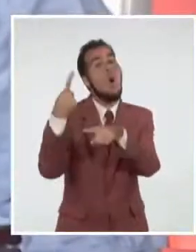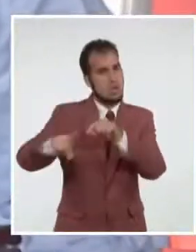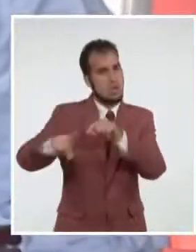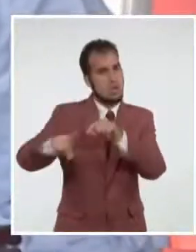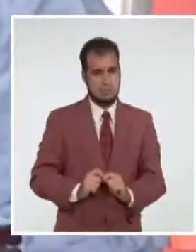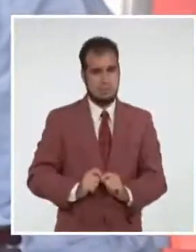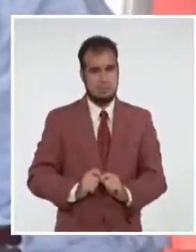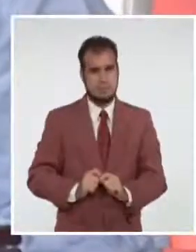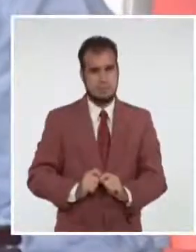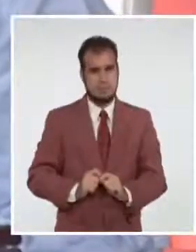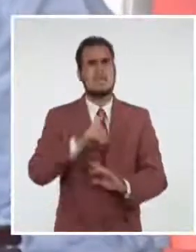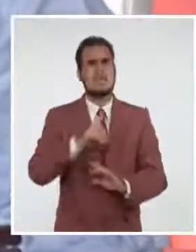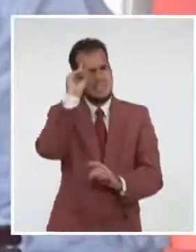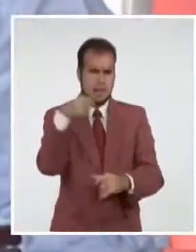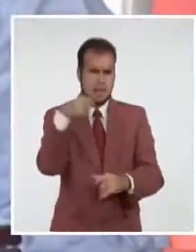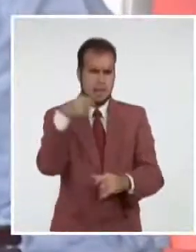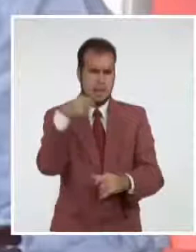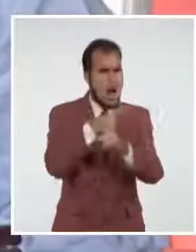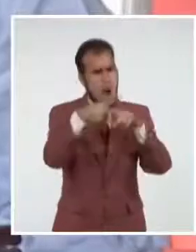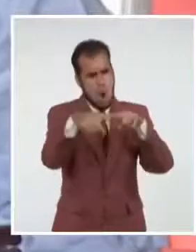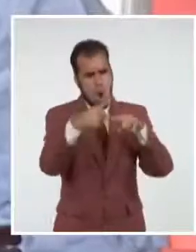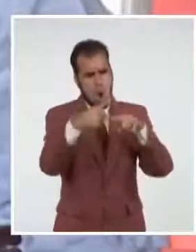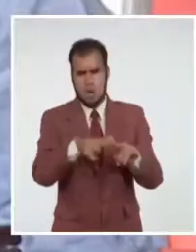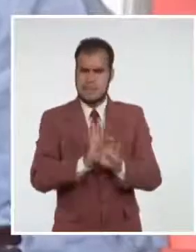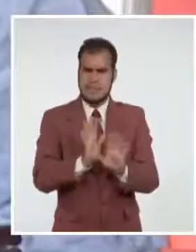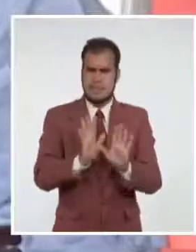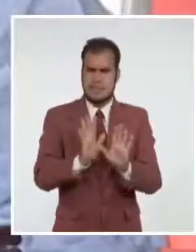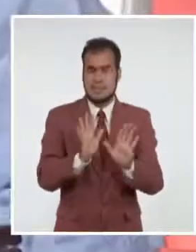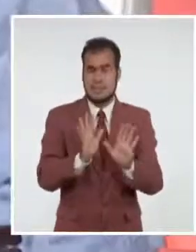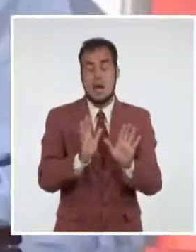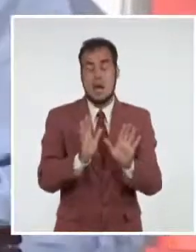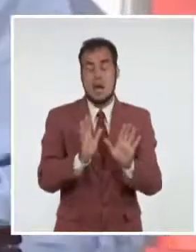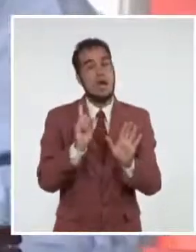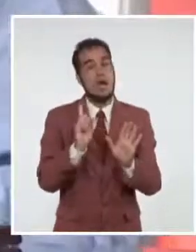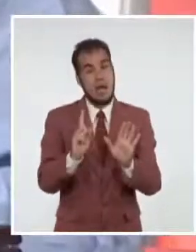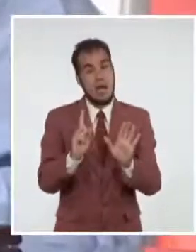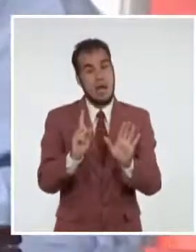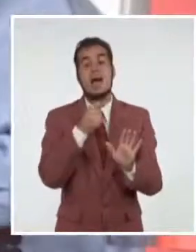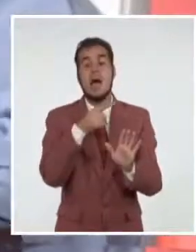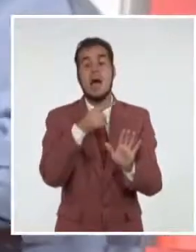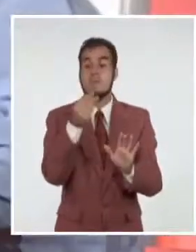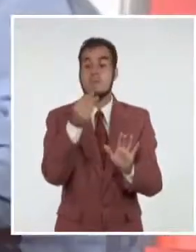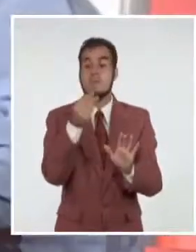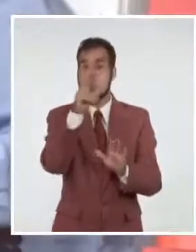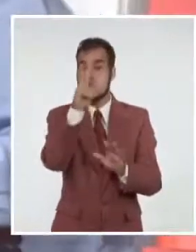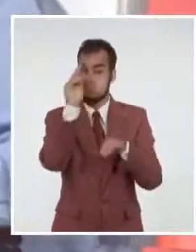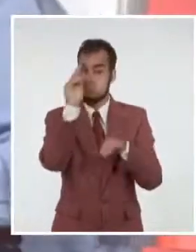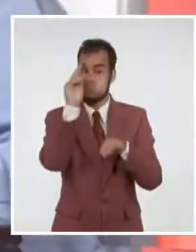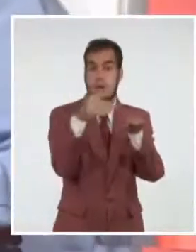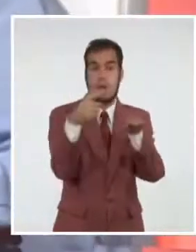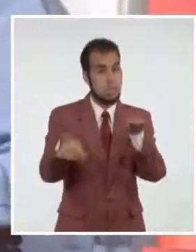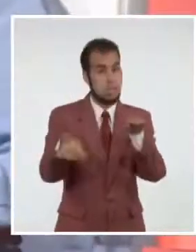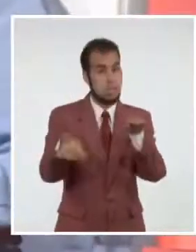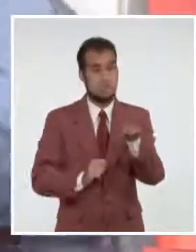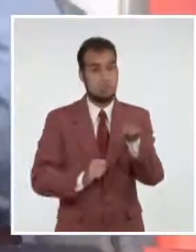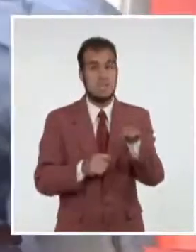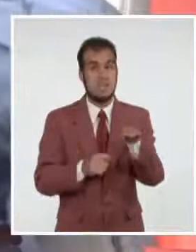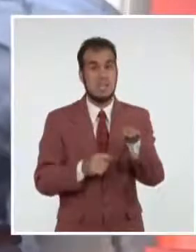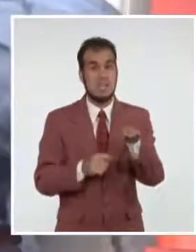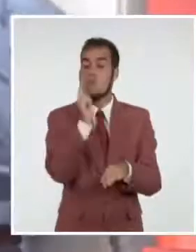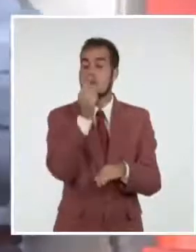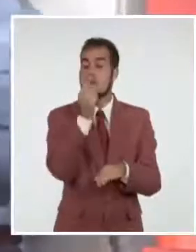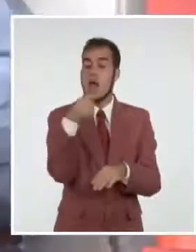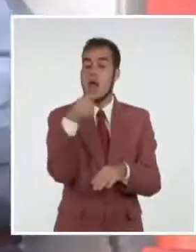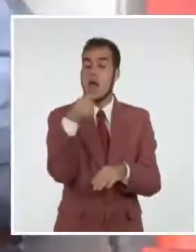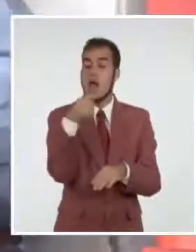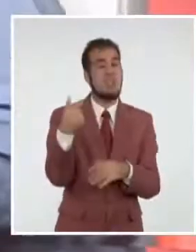doctora Liliana lo va a explicar, pues realmente puede que se tenga que ingresar o aislar, aunque dé negativo esa persona. Y se